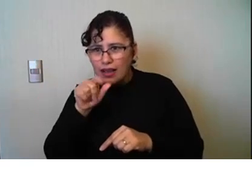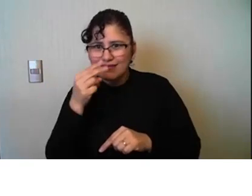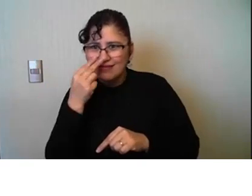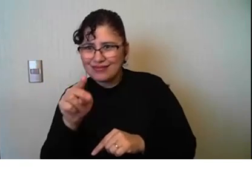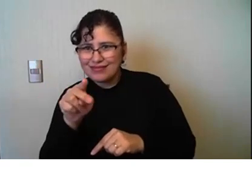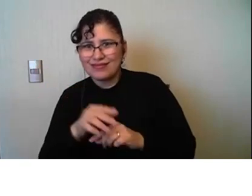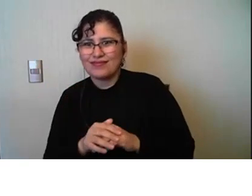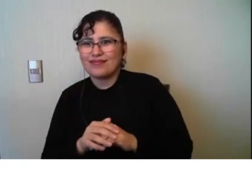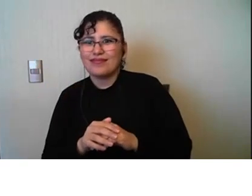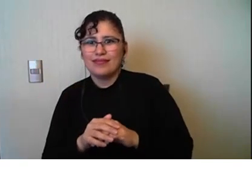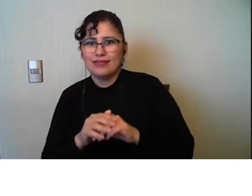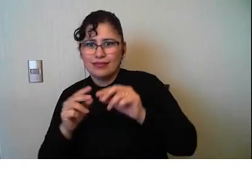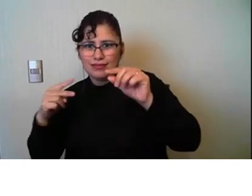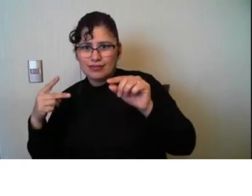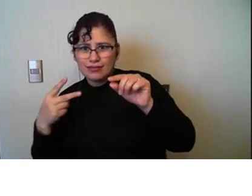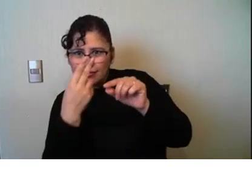del lóbulo de la ínsula,